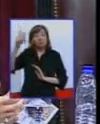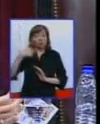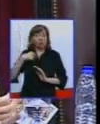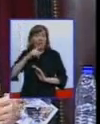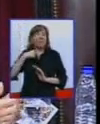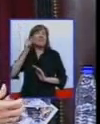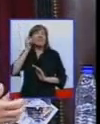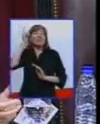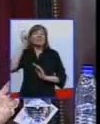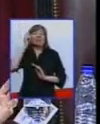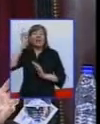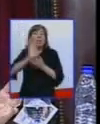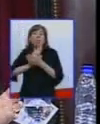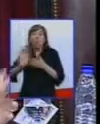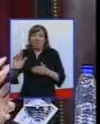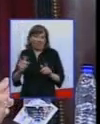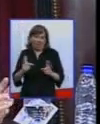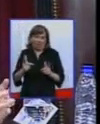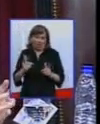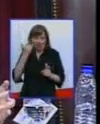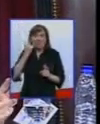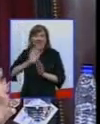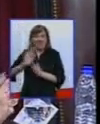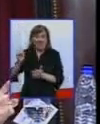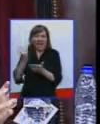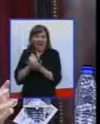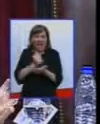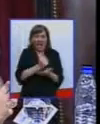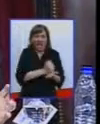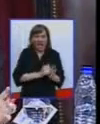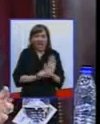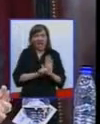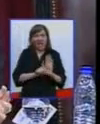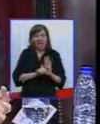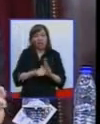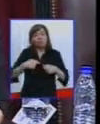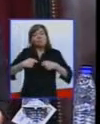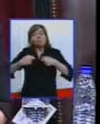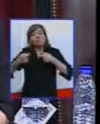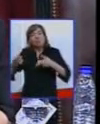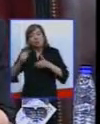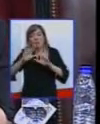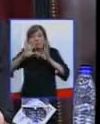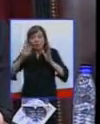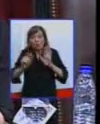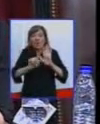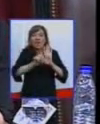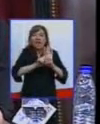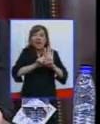a inventar nada nuevo. Es simplemente dar un instrumento